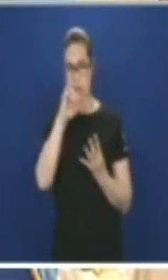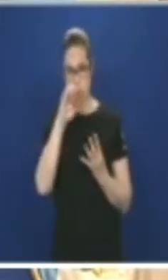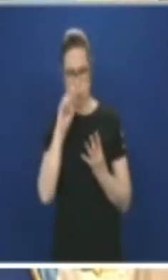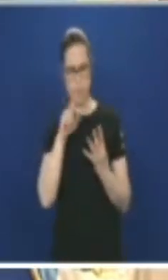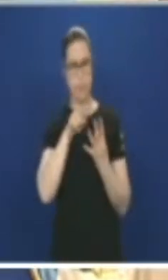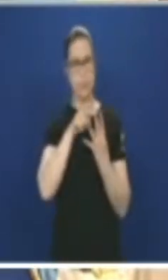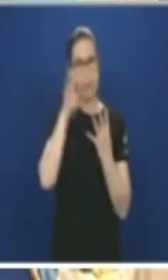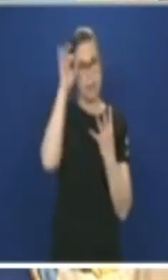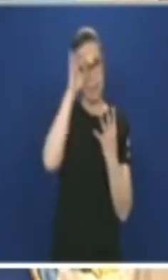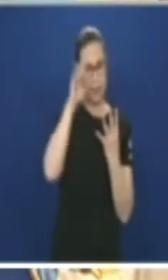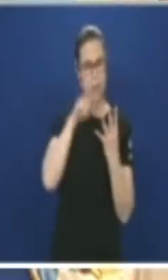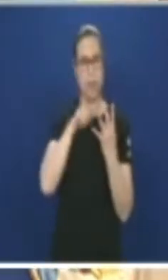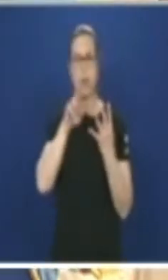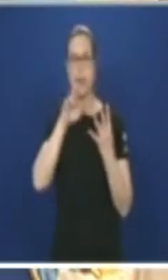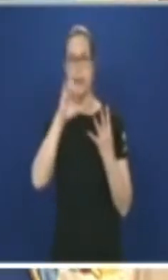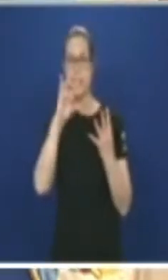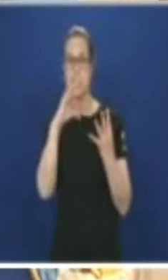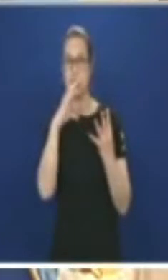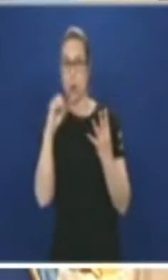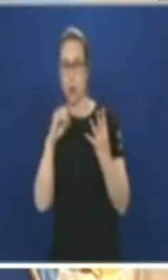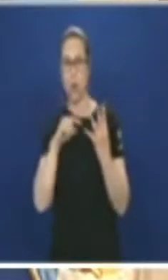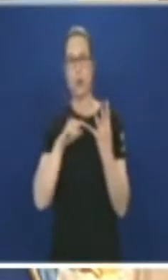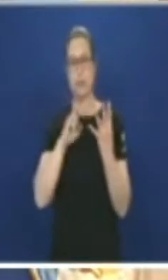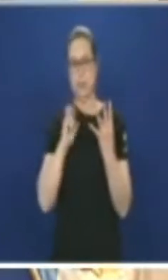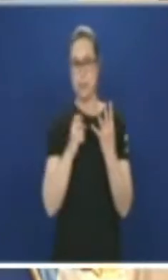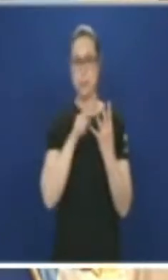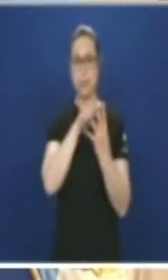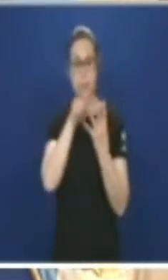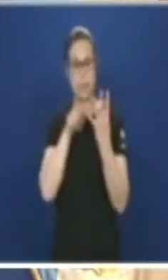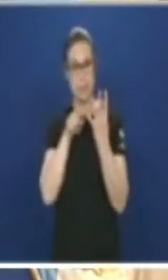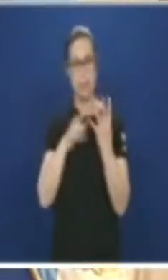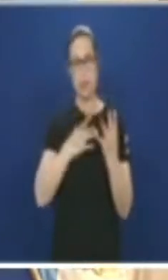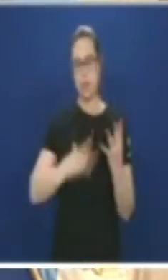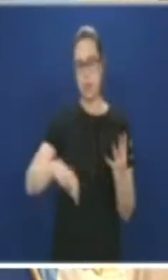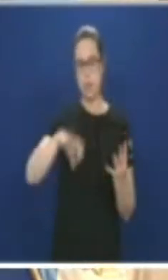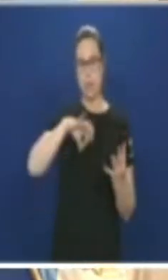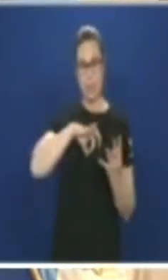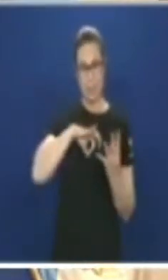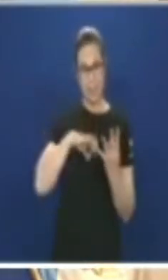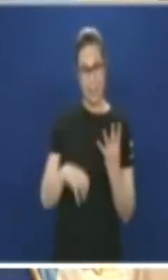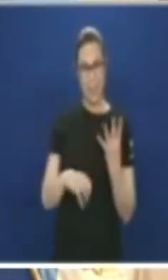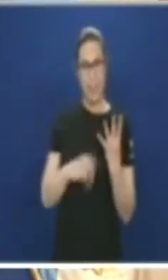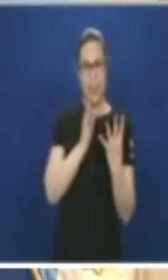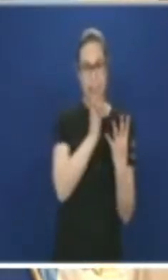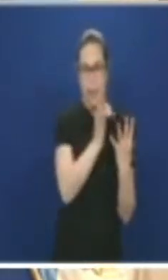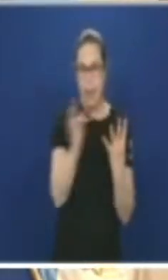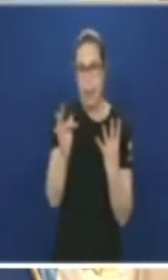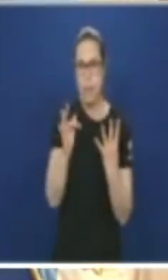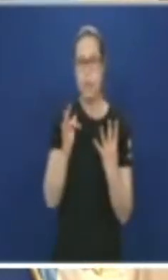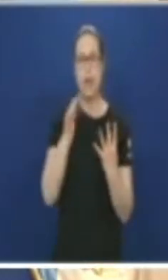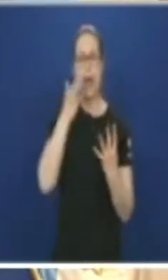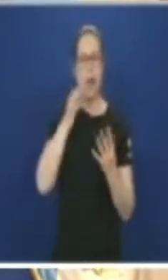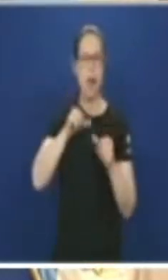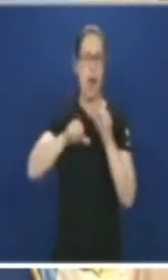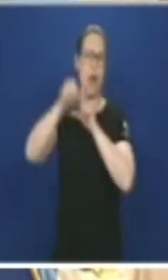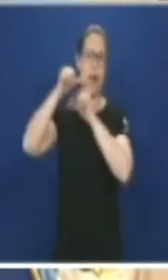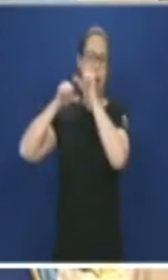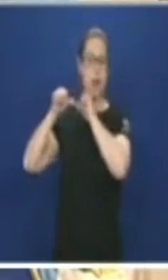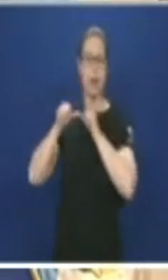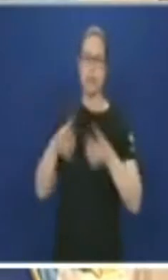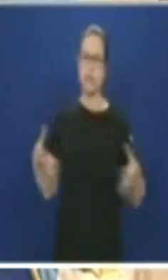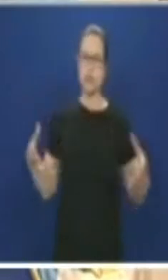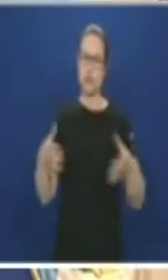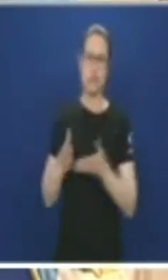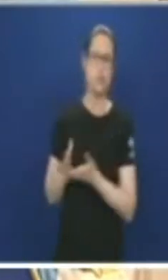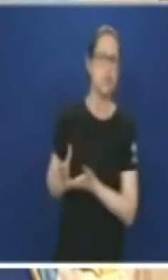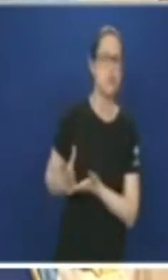e Vicente Risco, o galardón vai destinado á totalidade dos integrantes da xeración Nós e aos seus